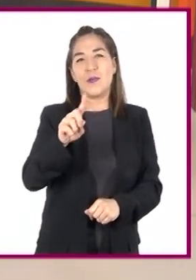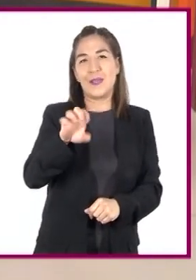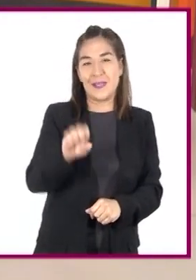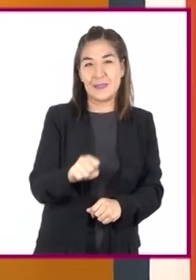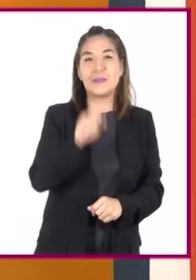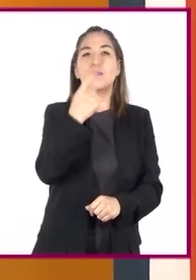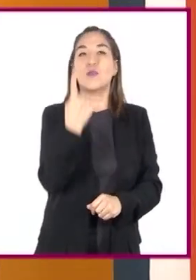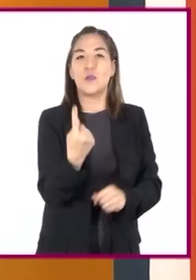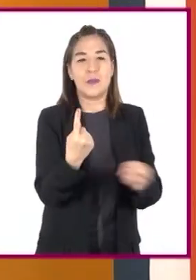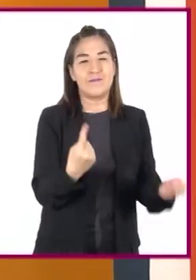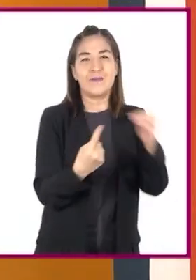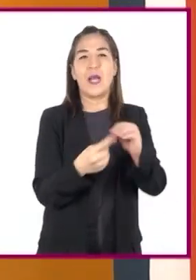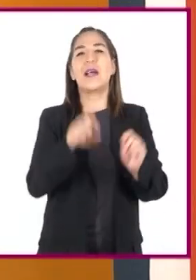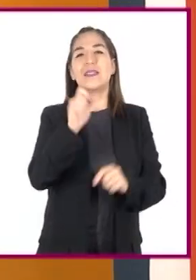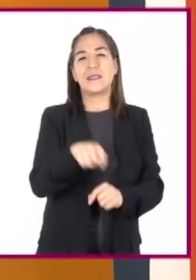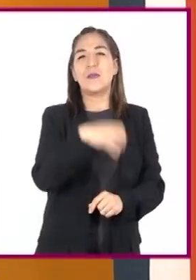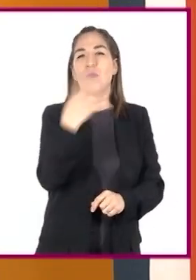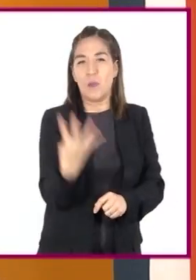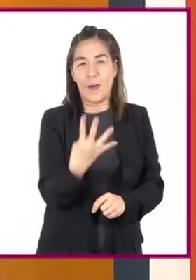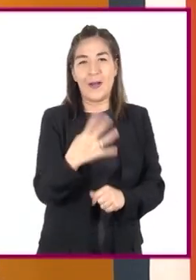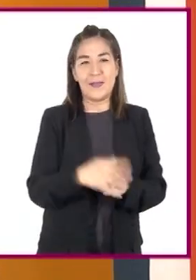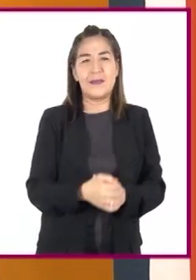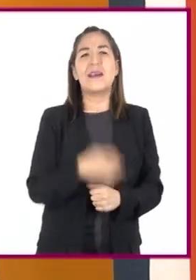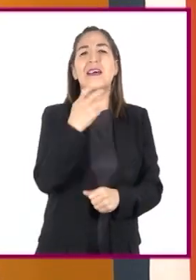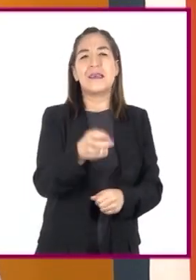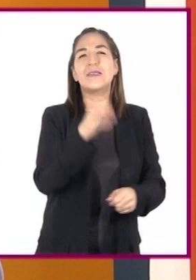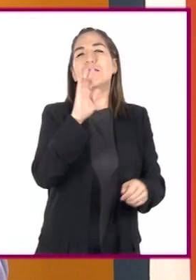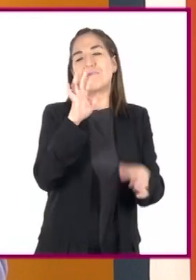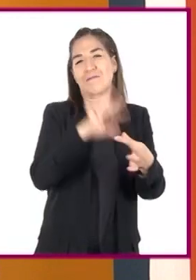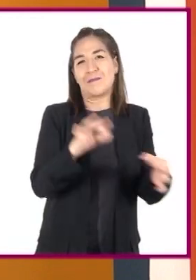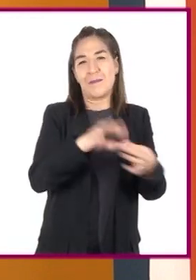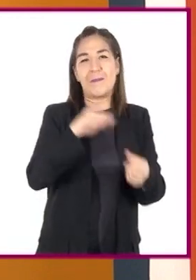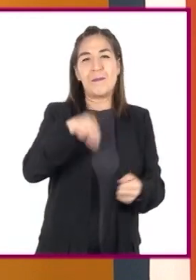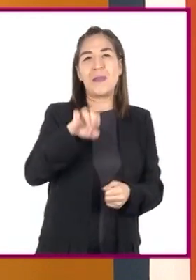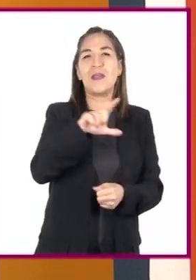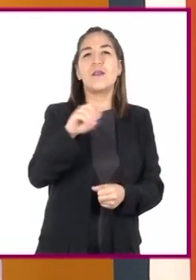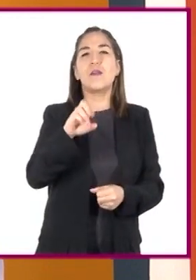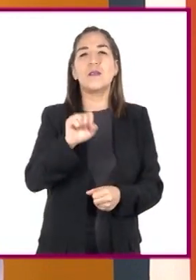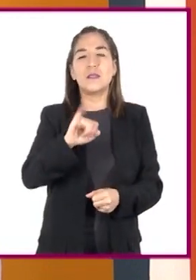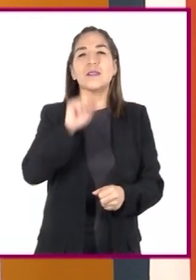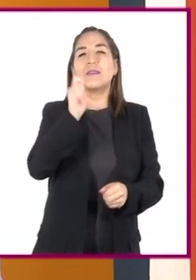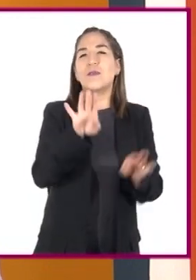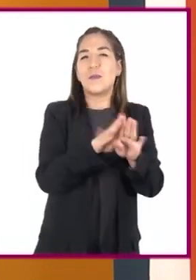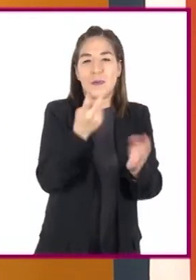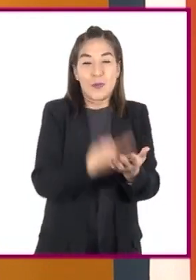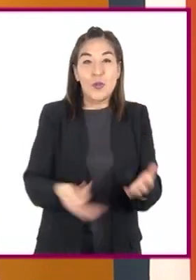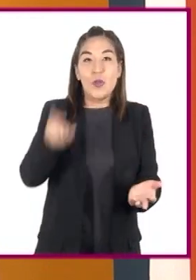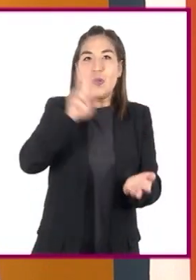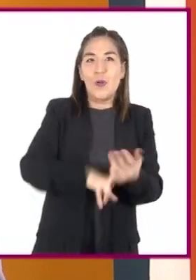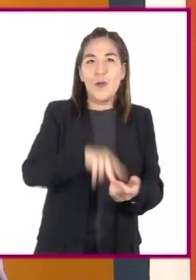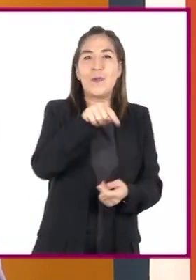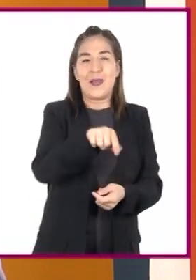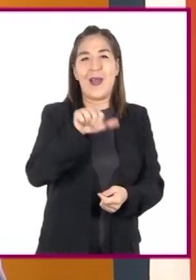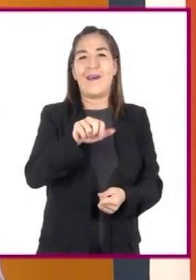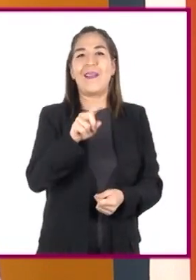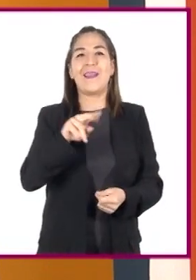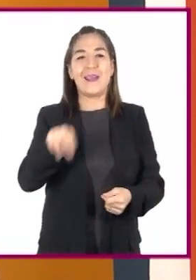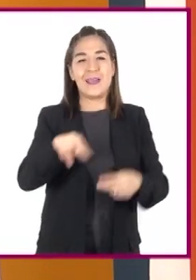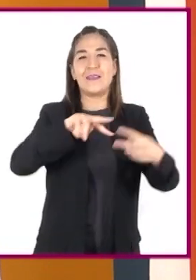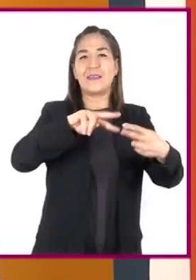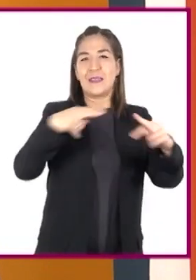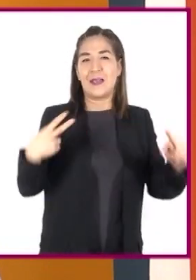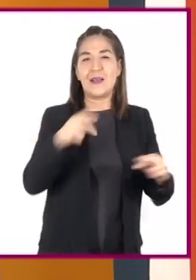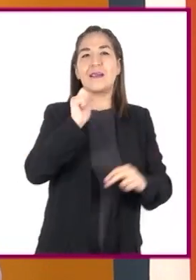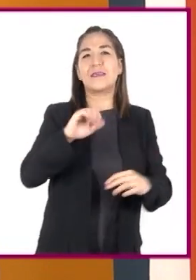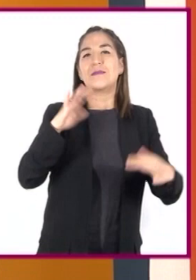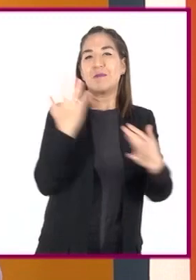haploides. Entonces, se puede decir que la meiosis implica una duplicación del material genético y 2